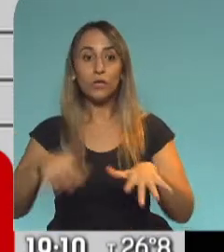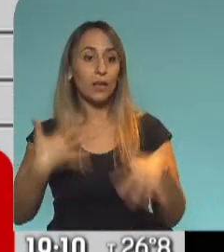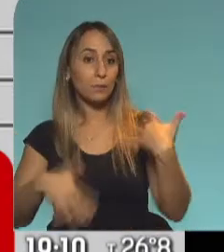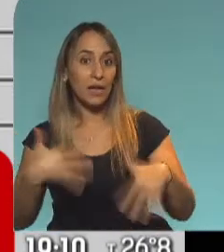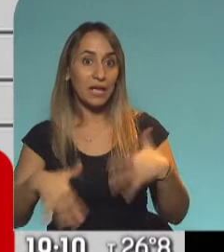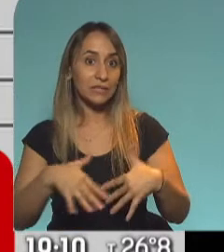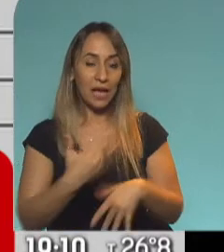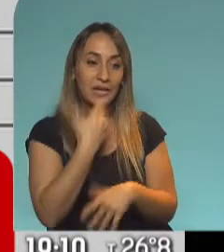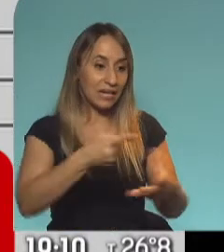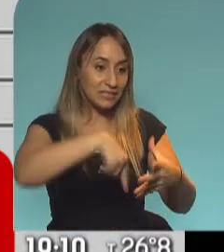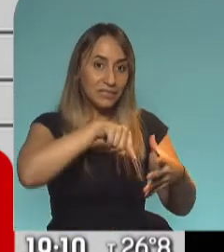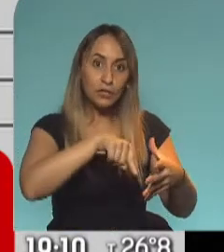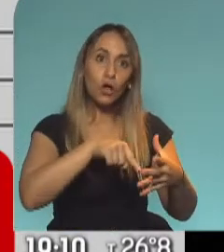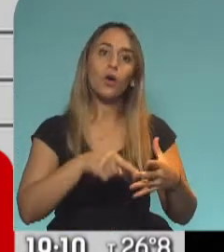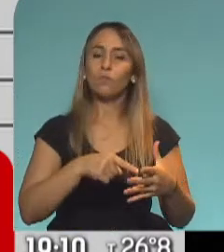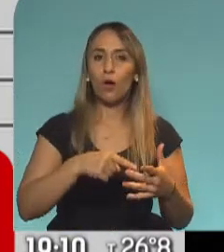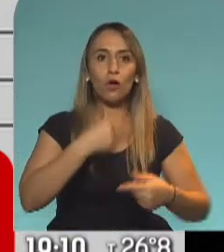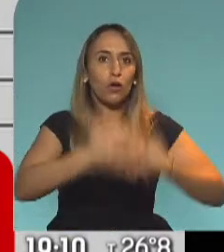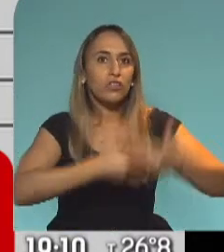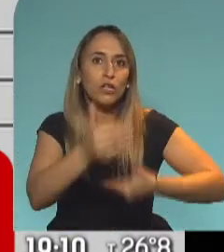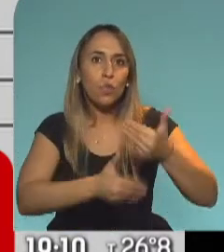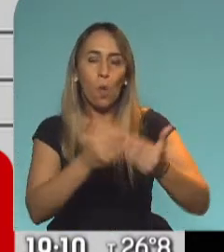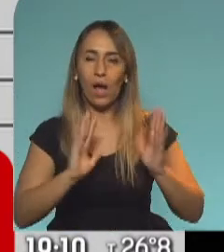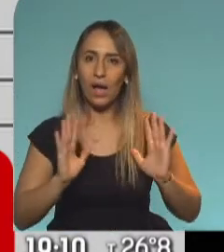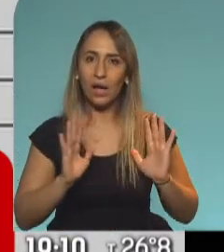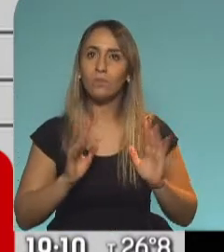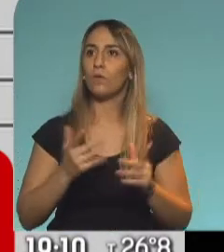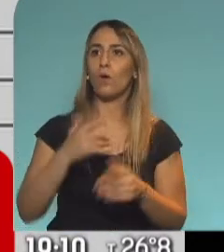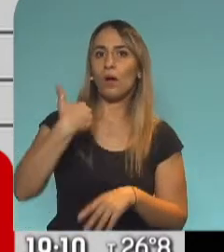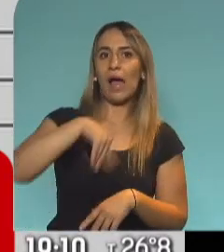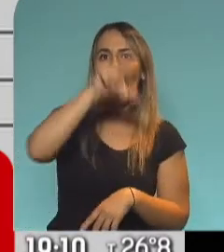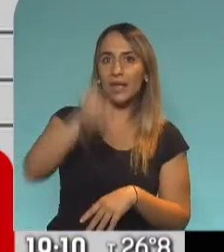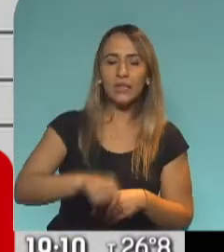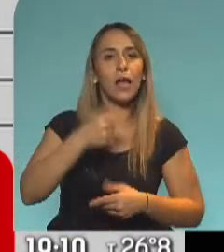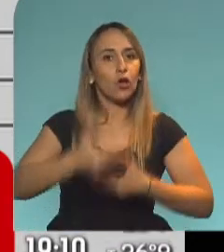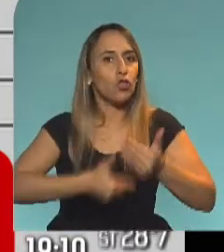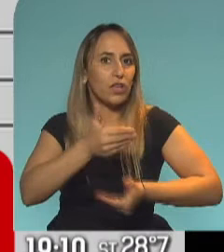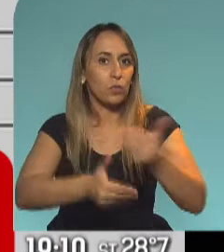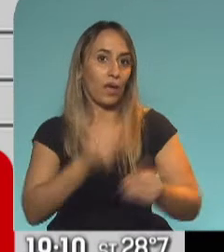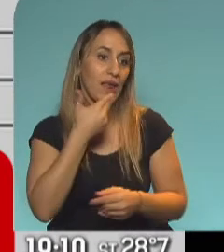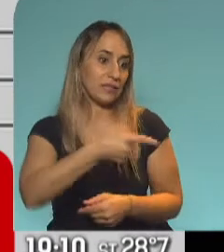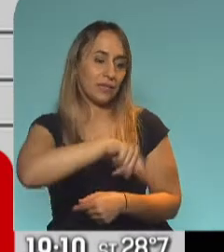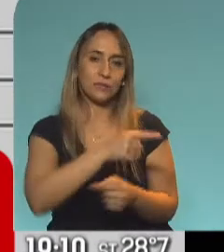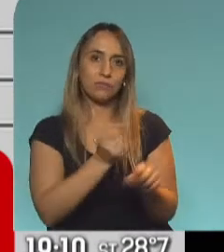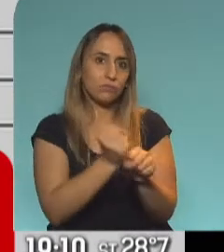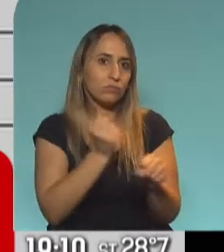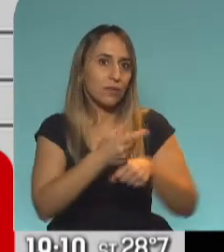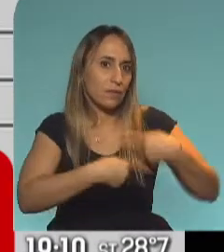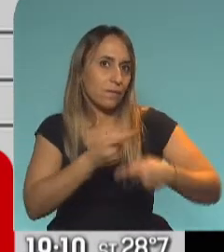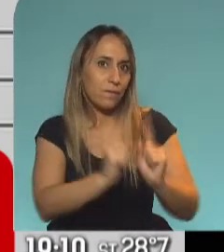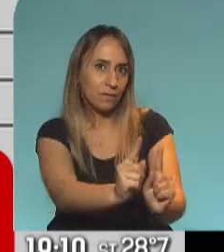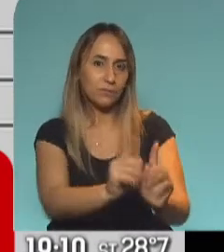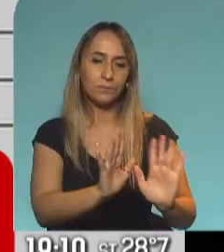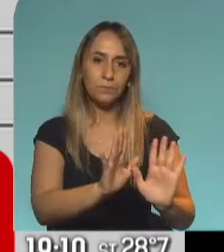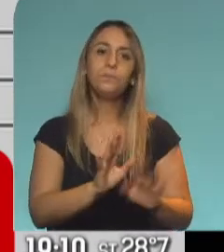siga funcionando, para decirlo, para que se entienda del otro lado. Es decir, salgamos de Alberto muy Fernández, indefinido, que es la lógica. Vamos sí, a Sergio Chodos, que recién lo nombraste. En plena, sí, negociación